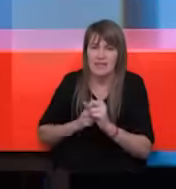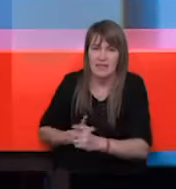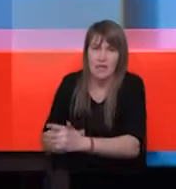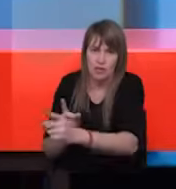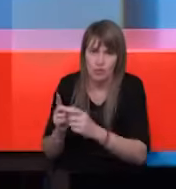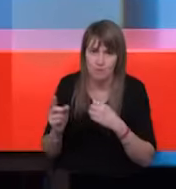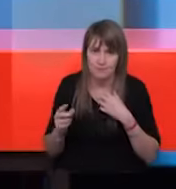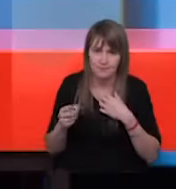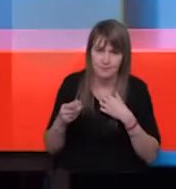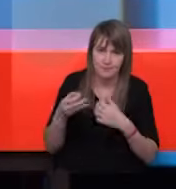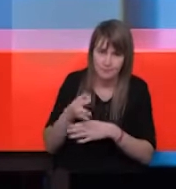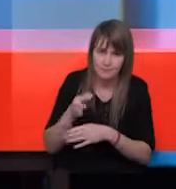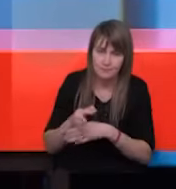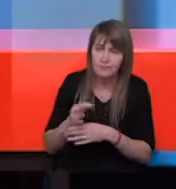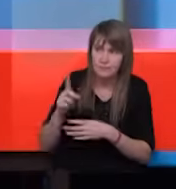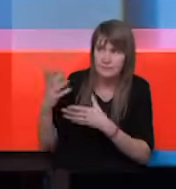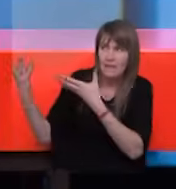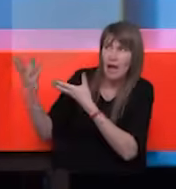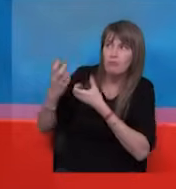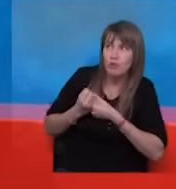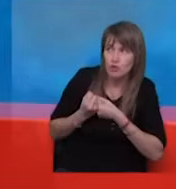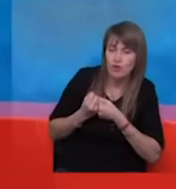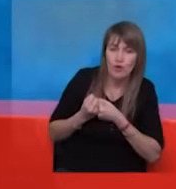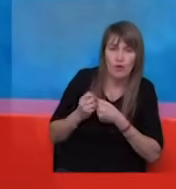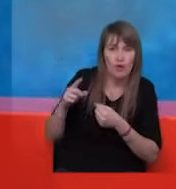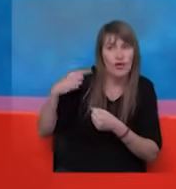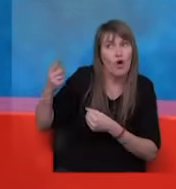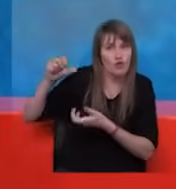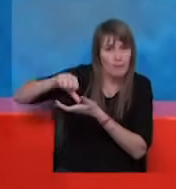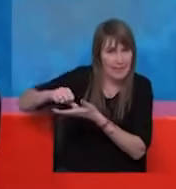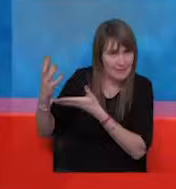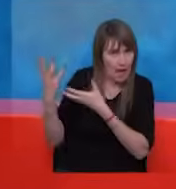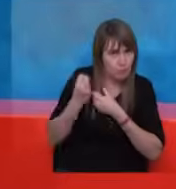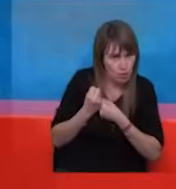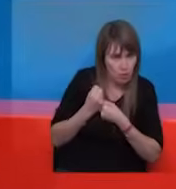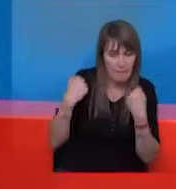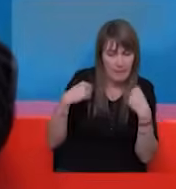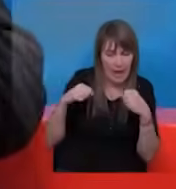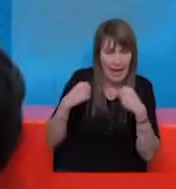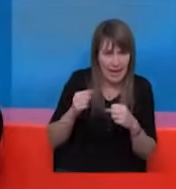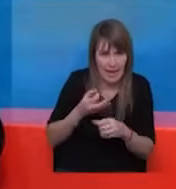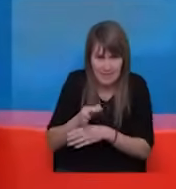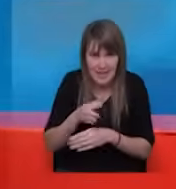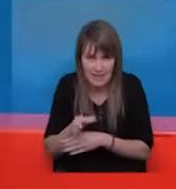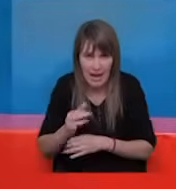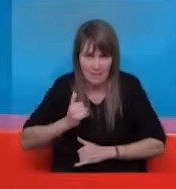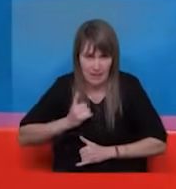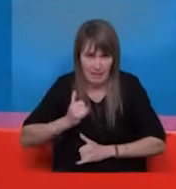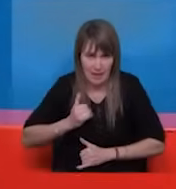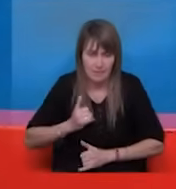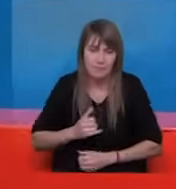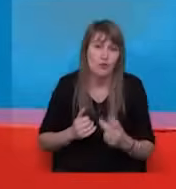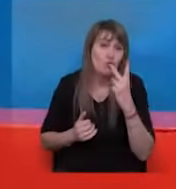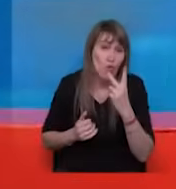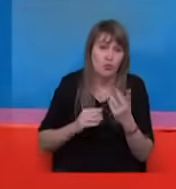además el fuerte apoyo que tuvo de la inteligencia extranjera. Y todo esto tuvo su epicentro en dos